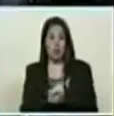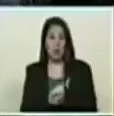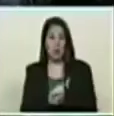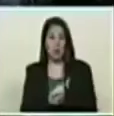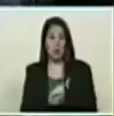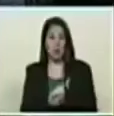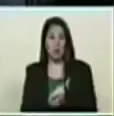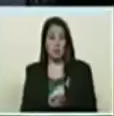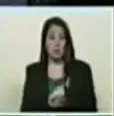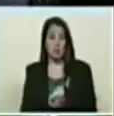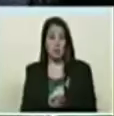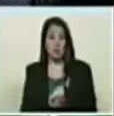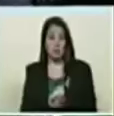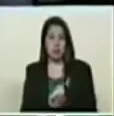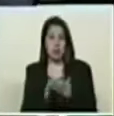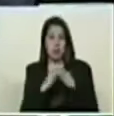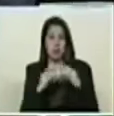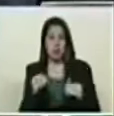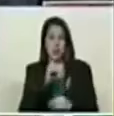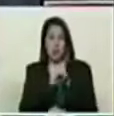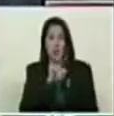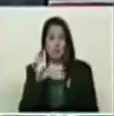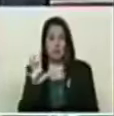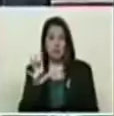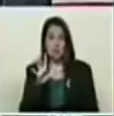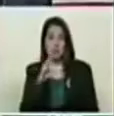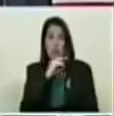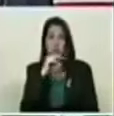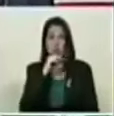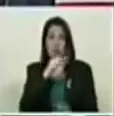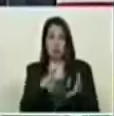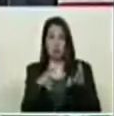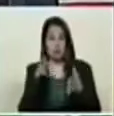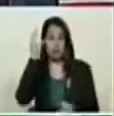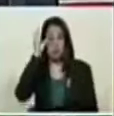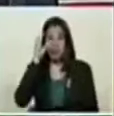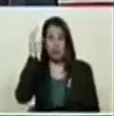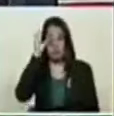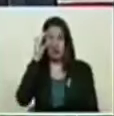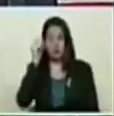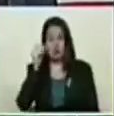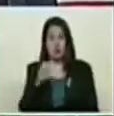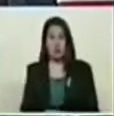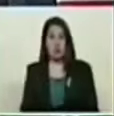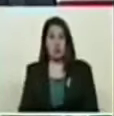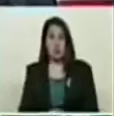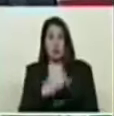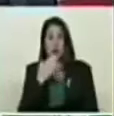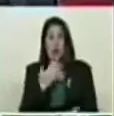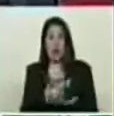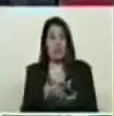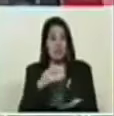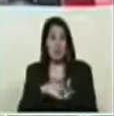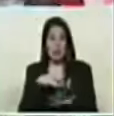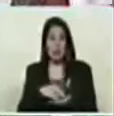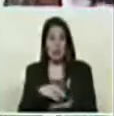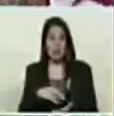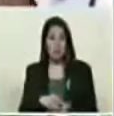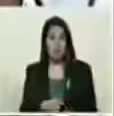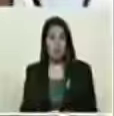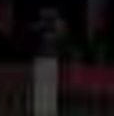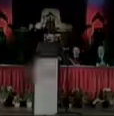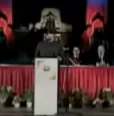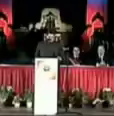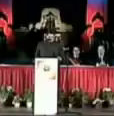demostración que han dado el 15 de octubre de conciencia y de victoria. ¡Gracias, Carabobo!